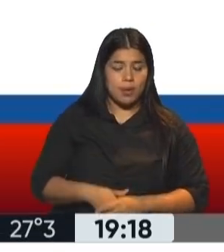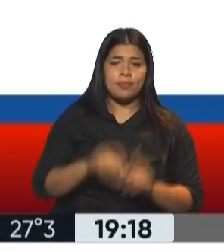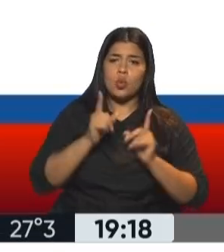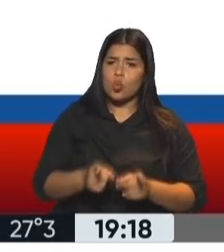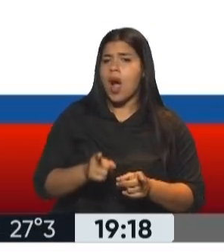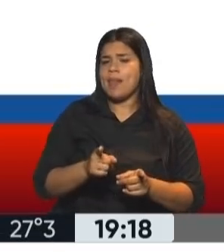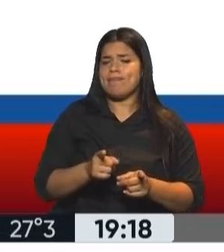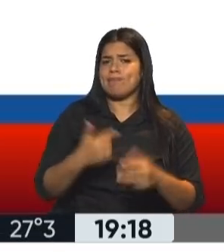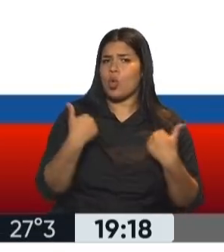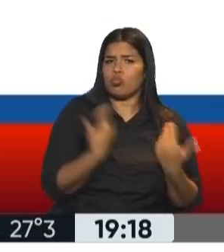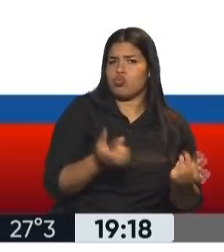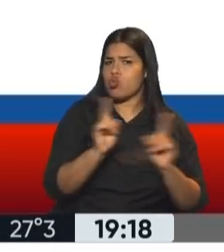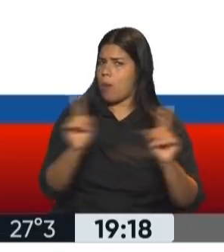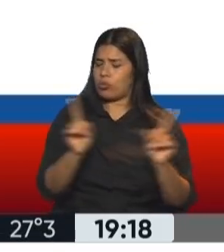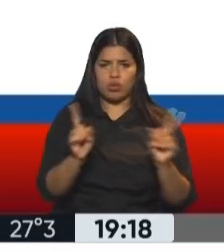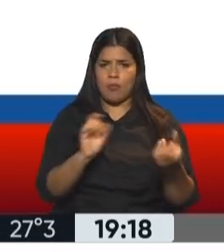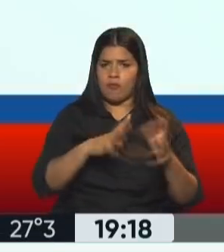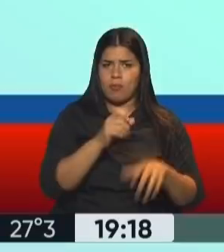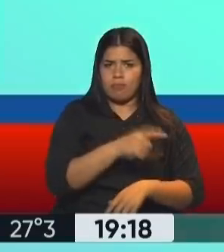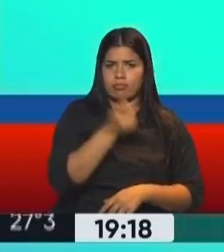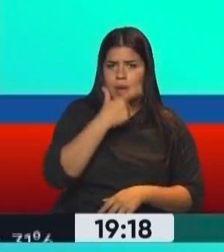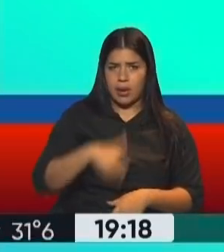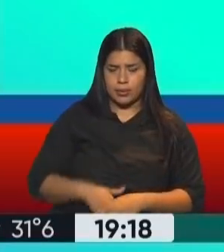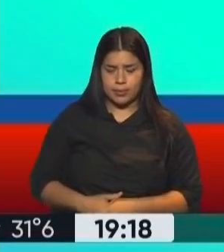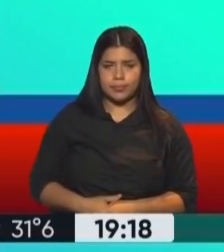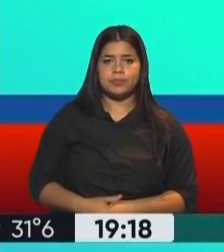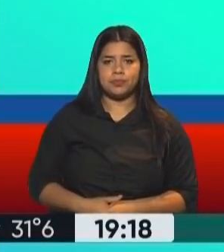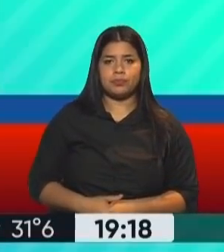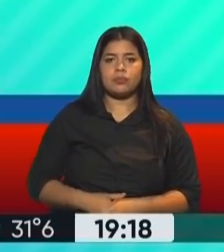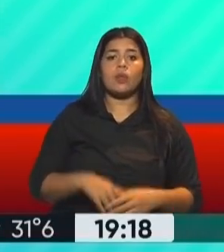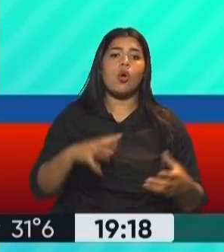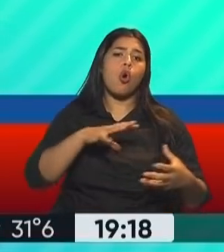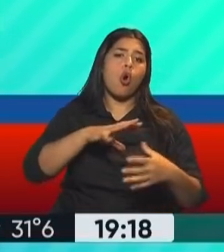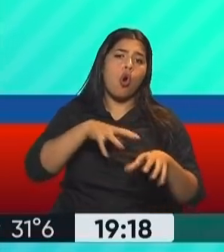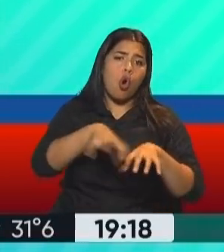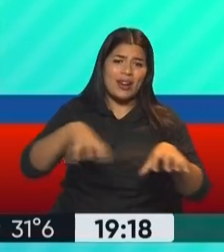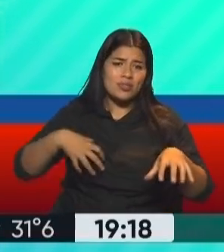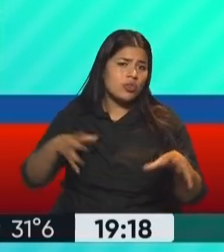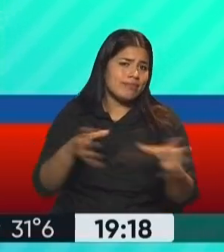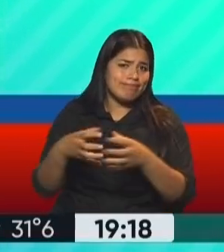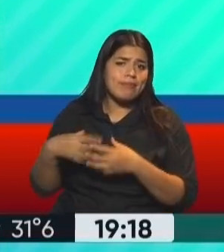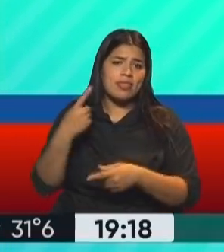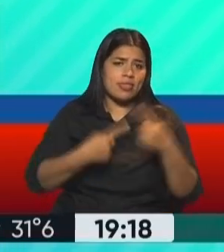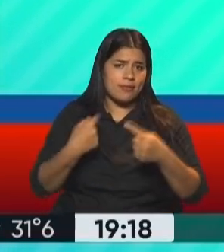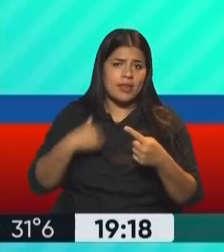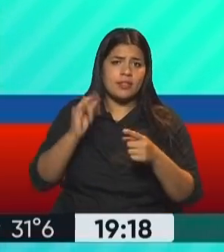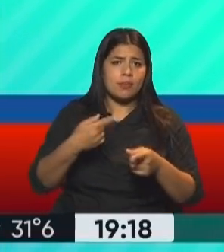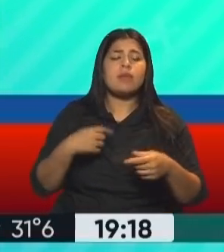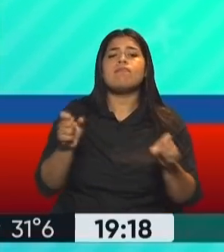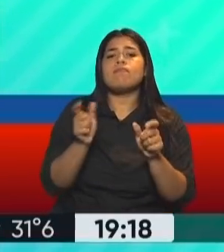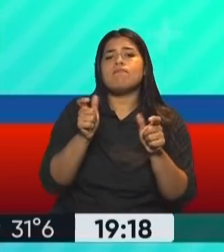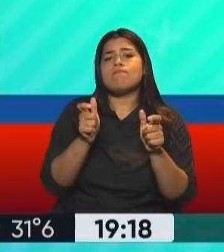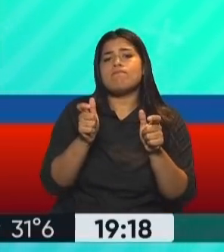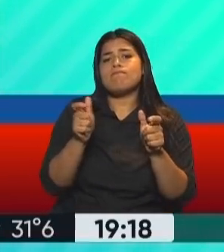A esa se plegaron varias repudios de distintas organizaciones. Lo hicieron, por ejemplo, los trabajadores de C5N, la